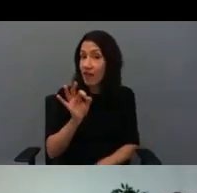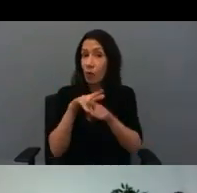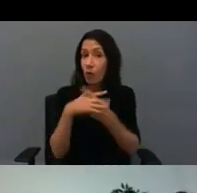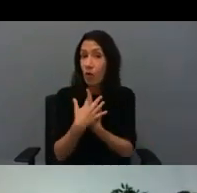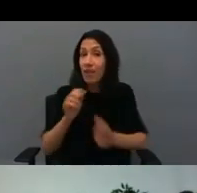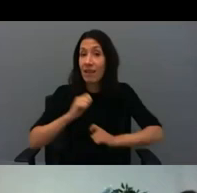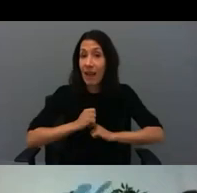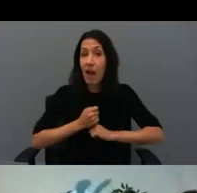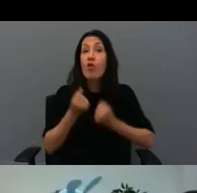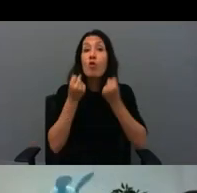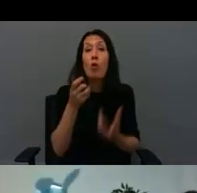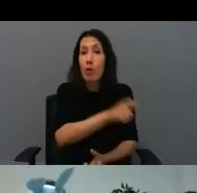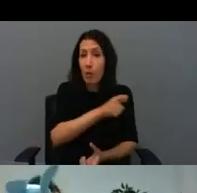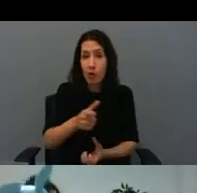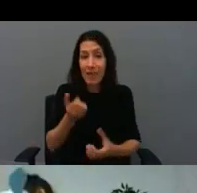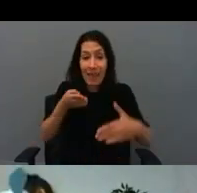limita el número